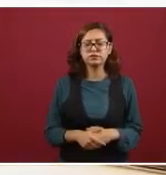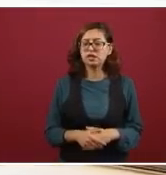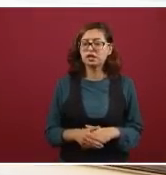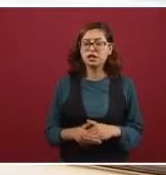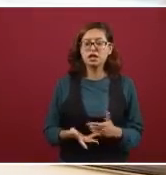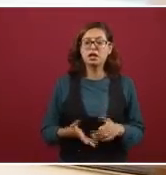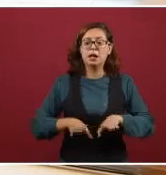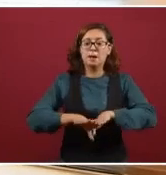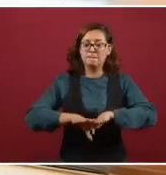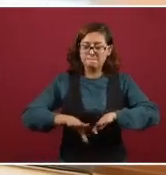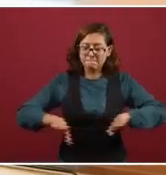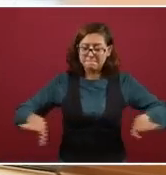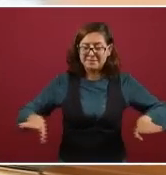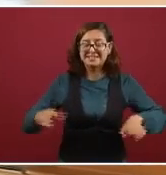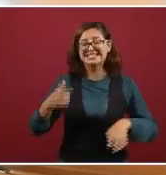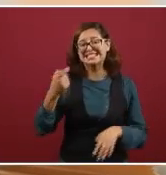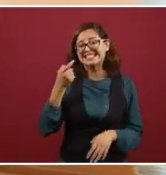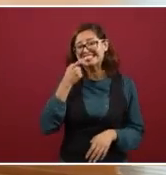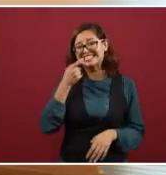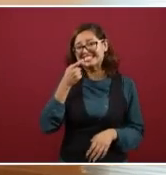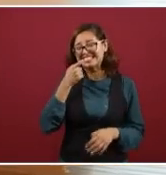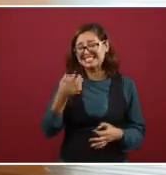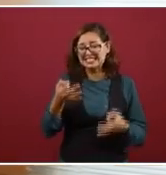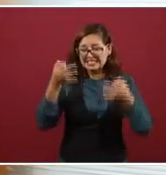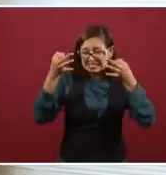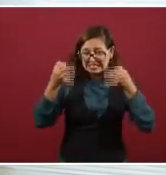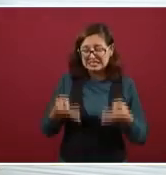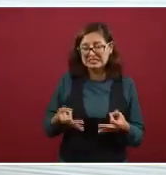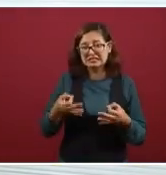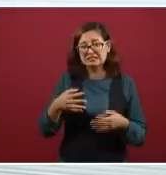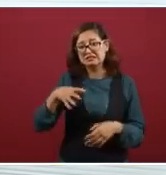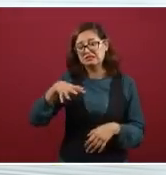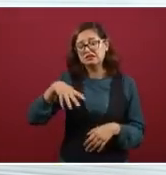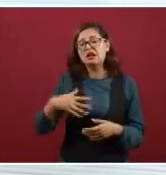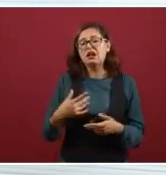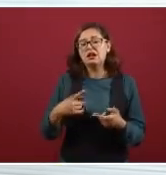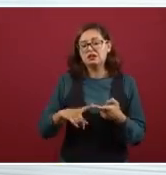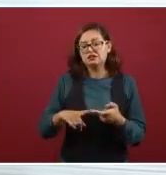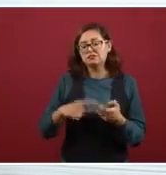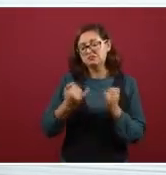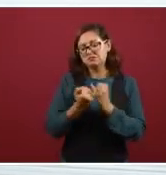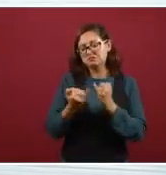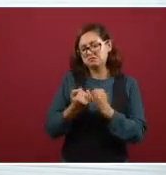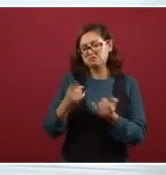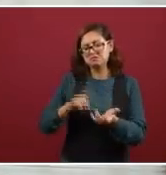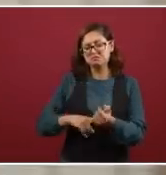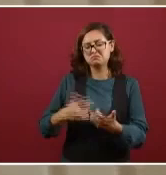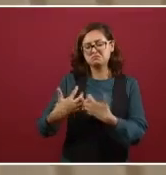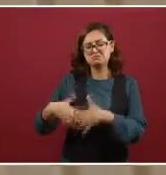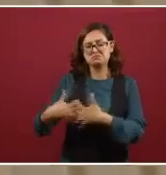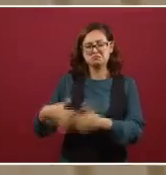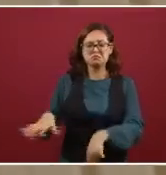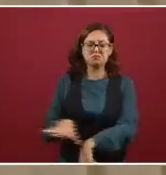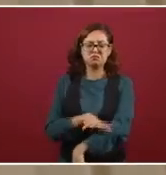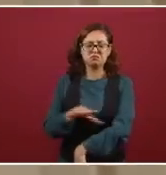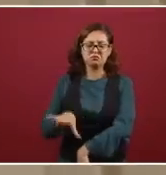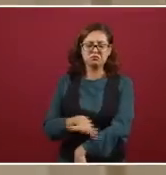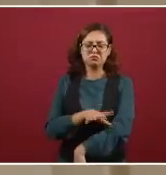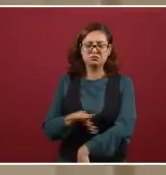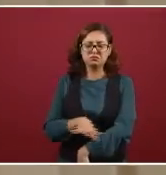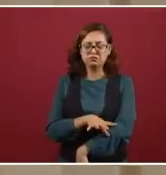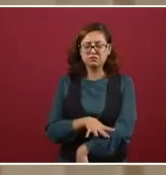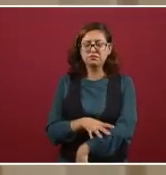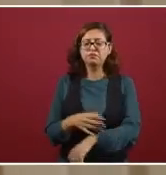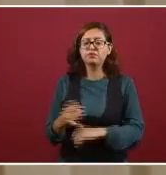pisos son de mármol auténtico y cuenta, como les comentaba, con una planta de luz. Ahí pueden ver las